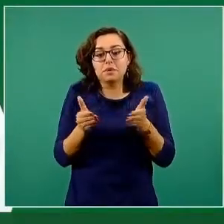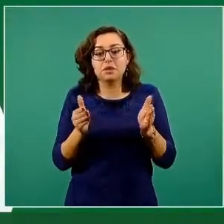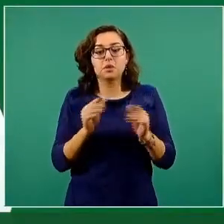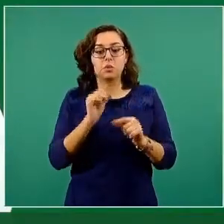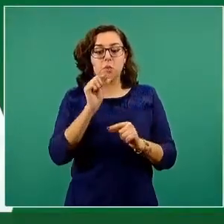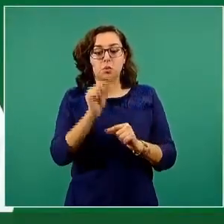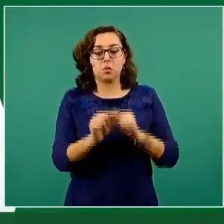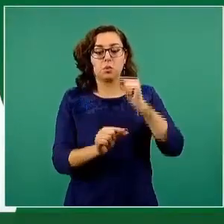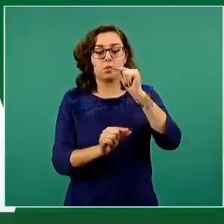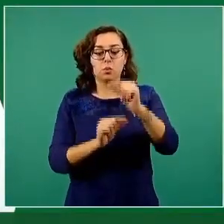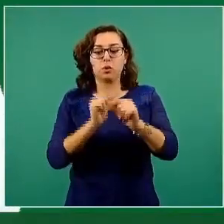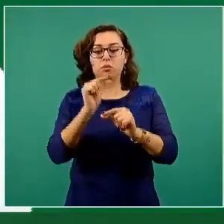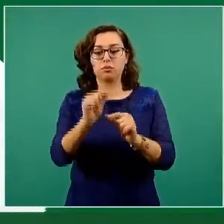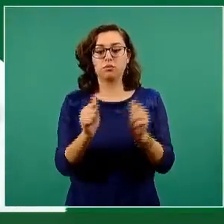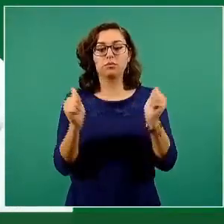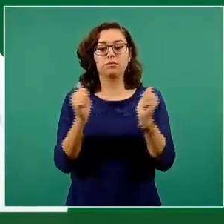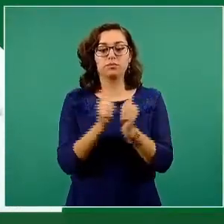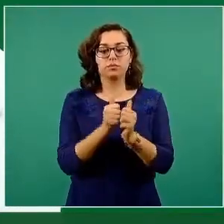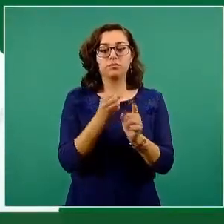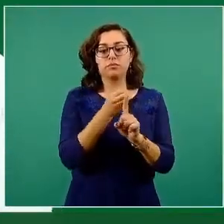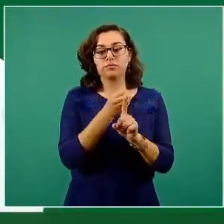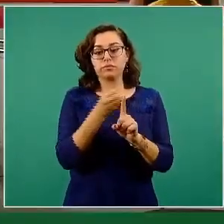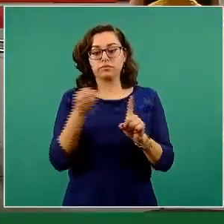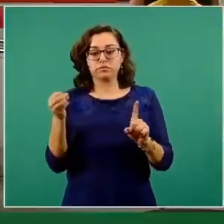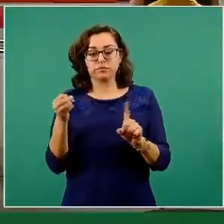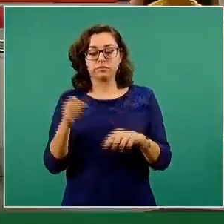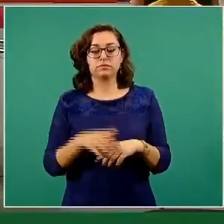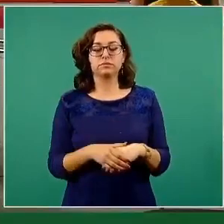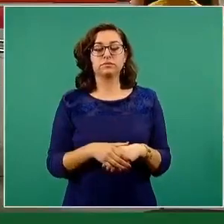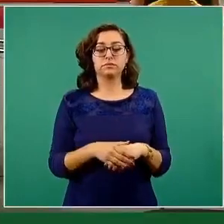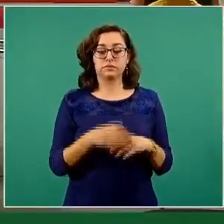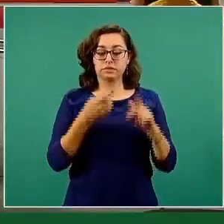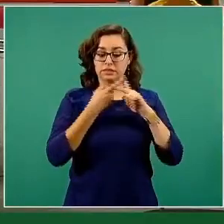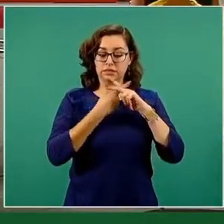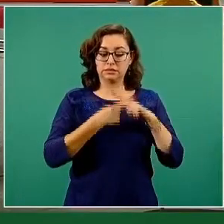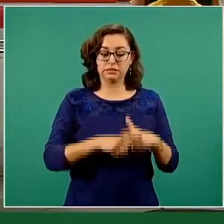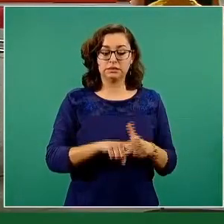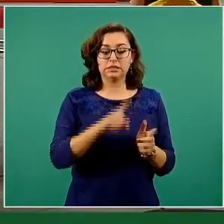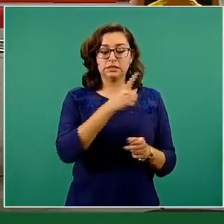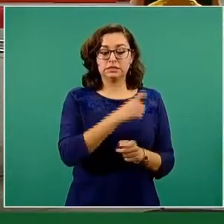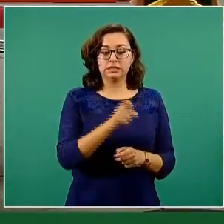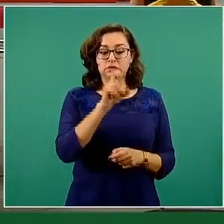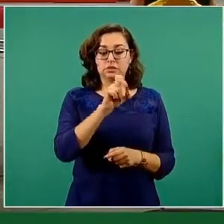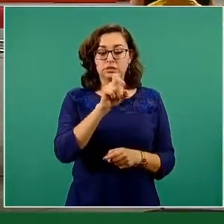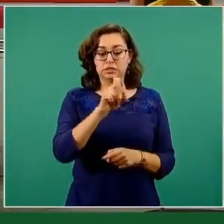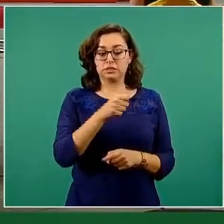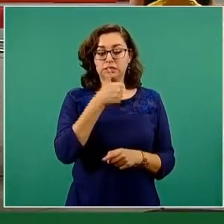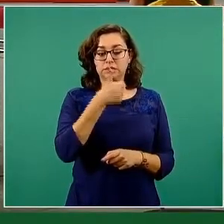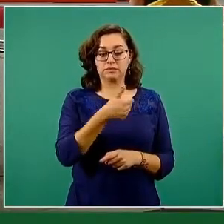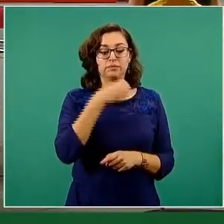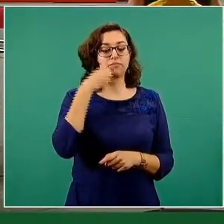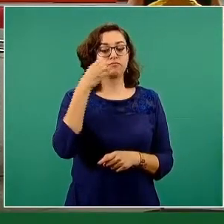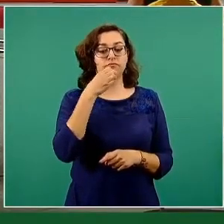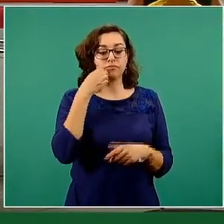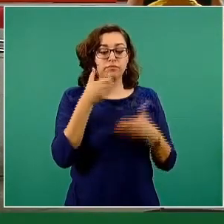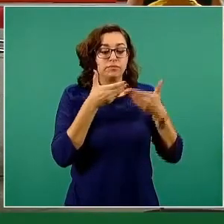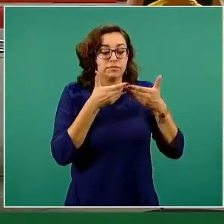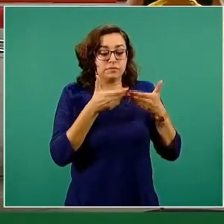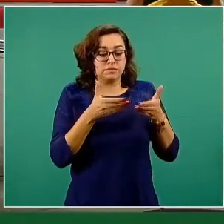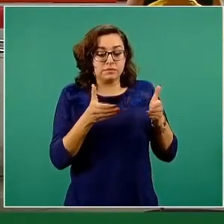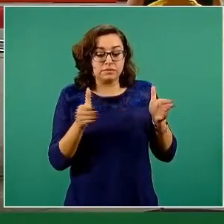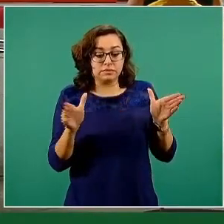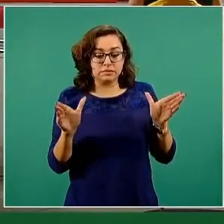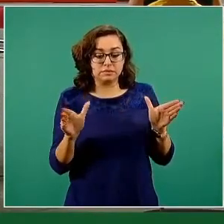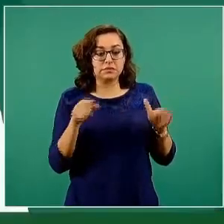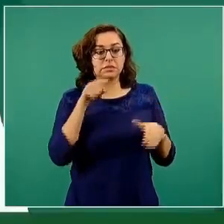y ordenada. Entonces tuvieron un primer bloque de 136 escuelas, mayormente en comunidades rurales, que llevaban más tiempo